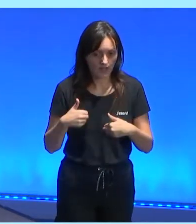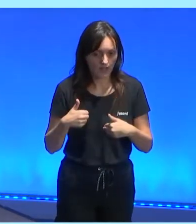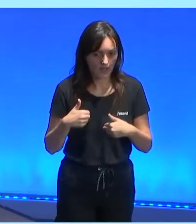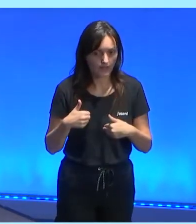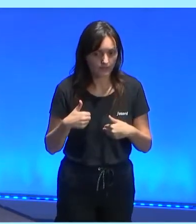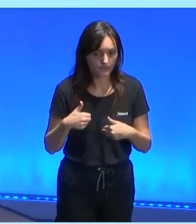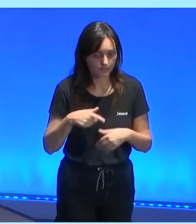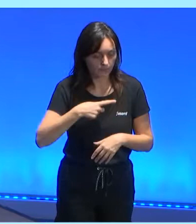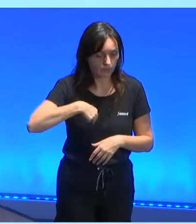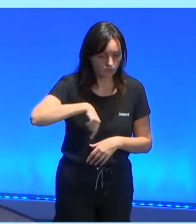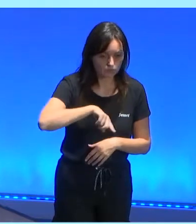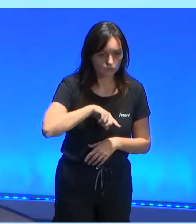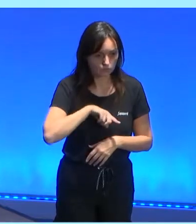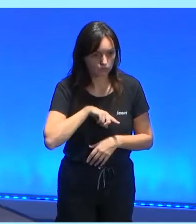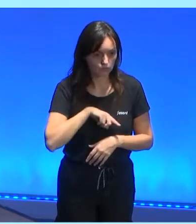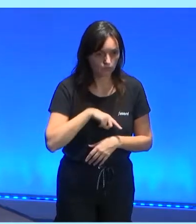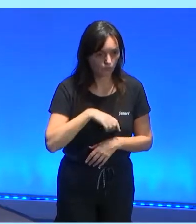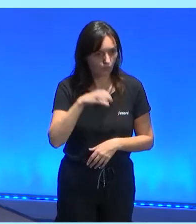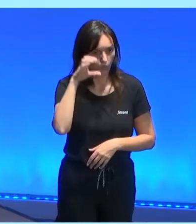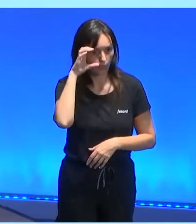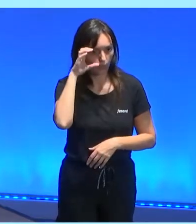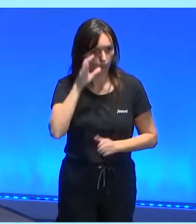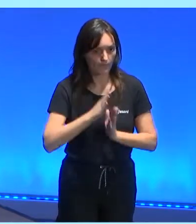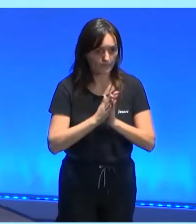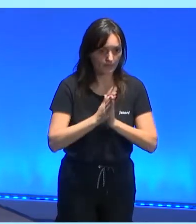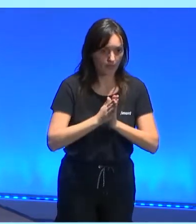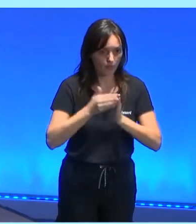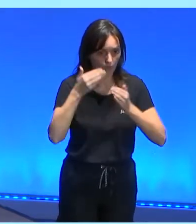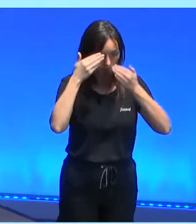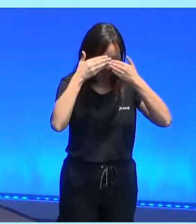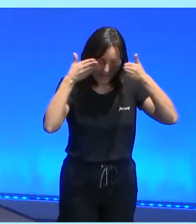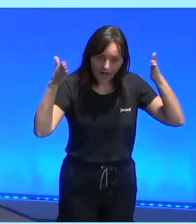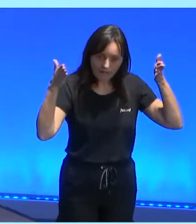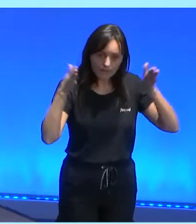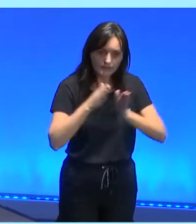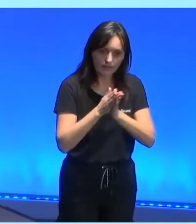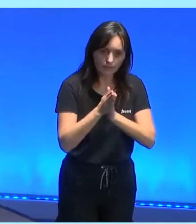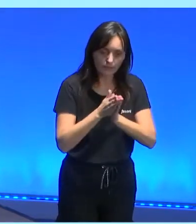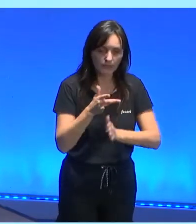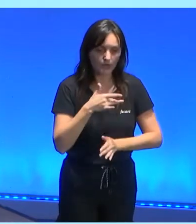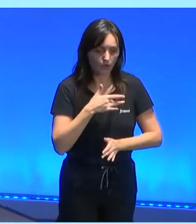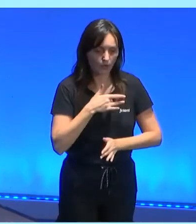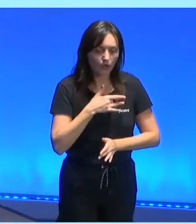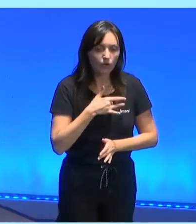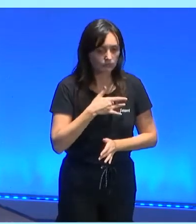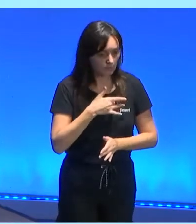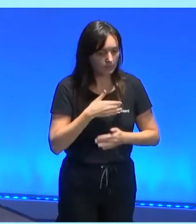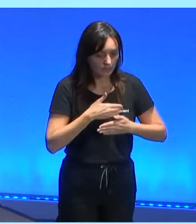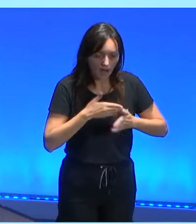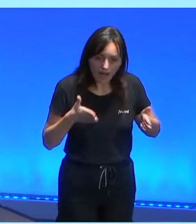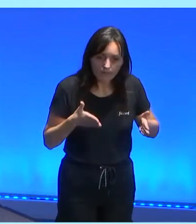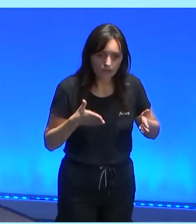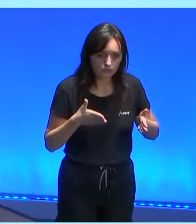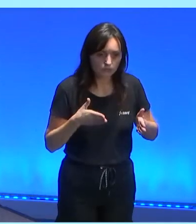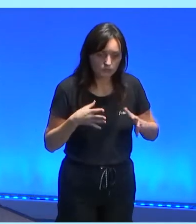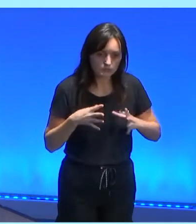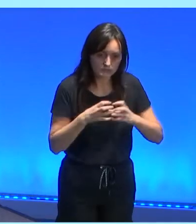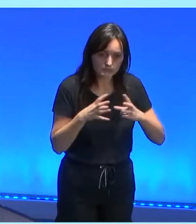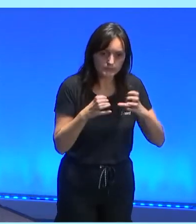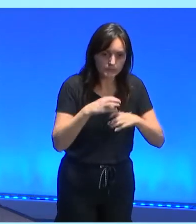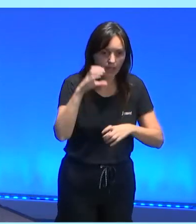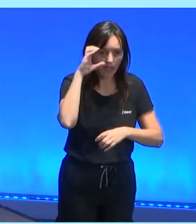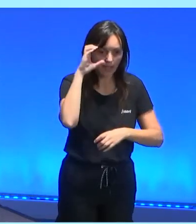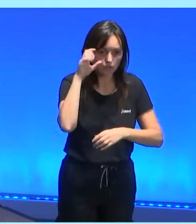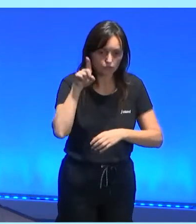estamos con las orejas abiertas, la mente abierta y el corazón deseando de escucharle y